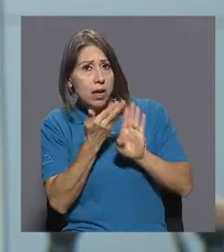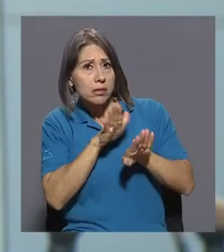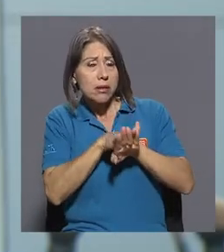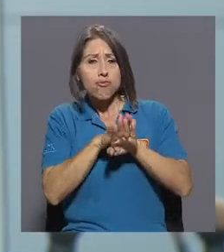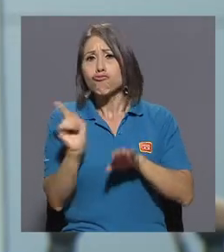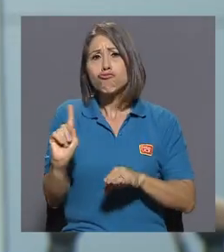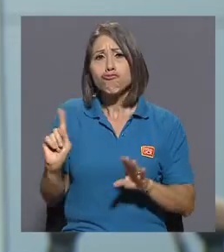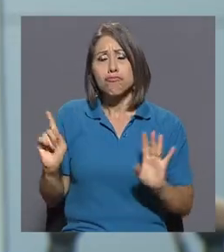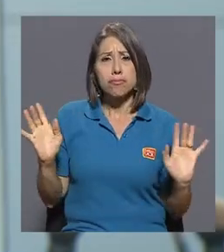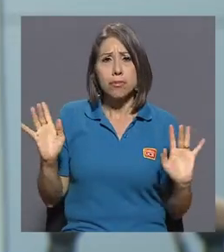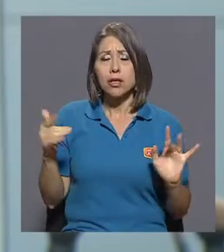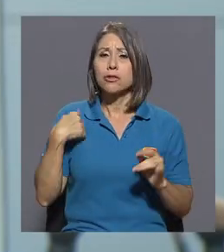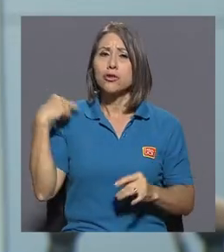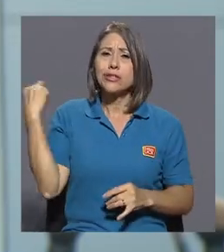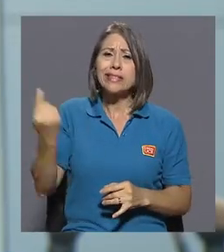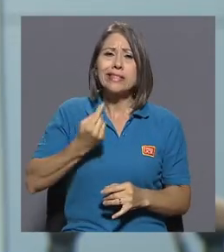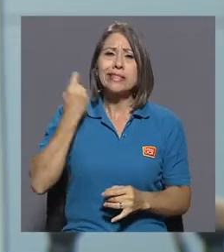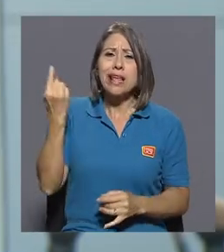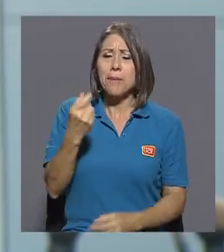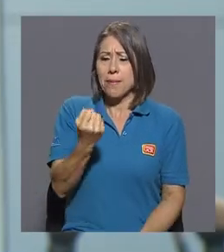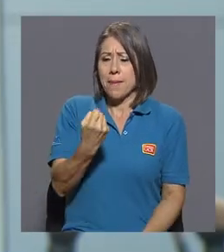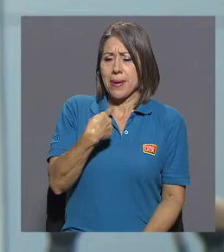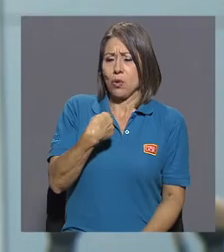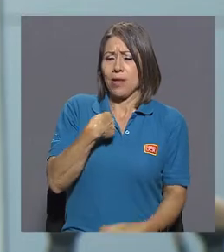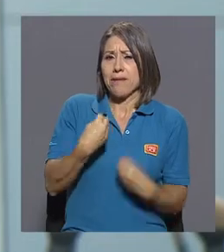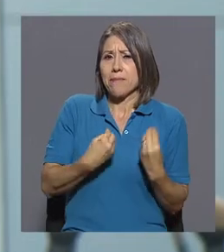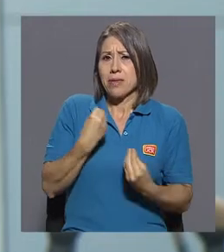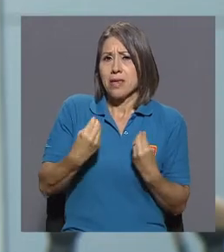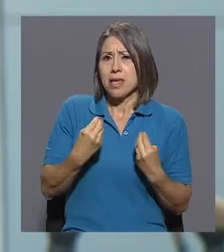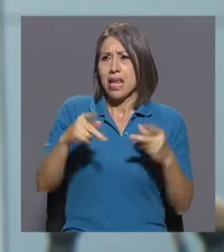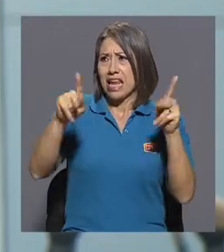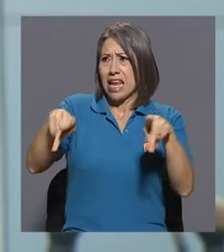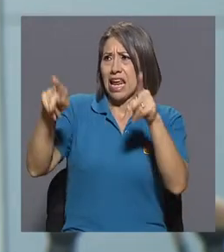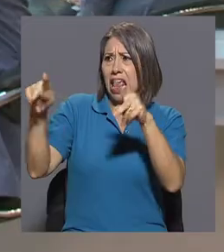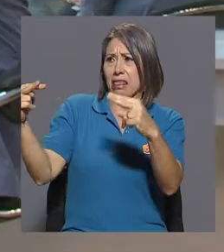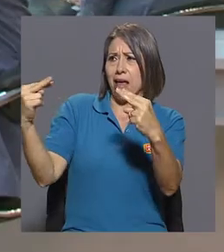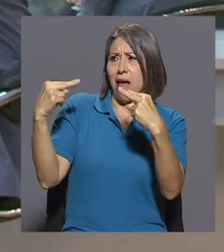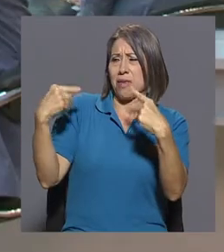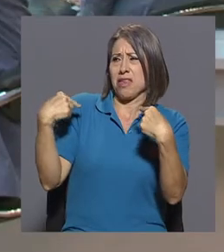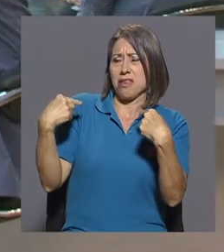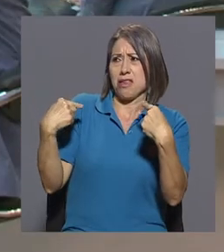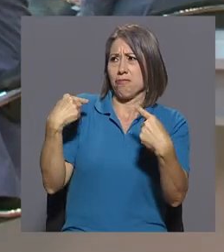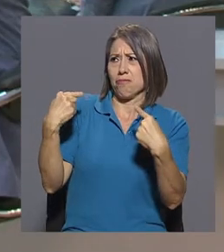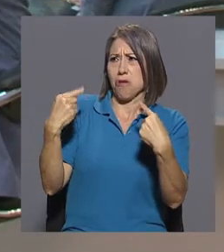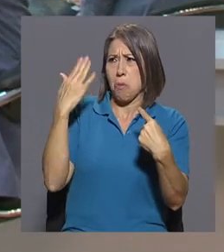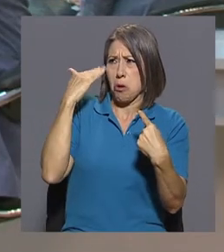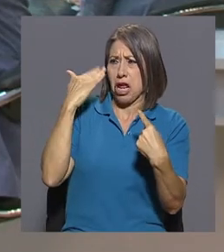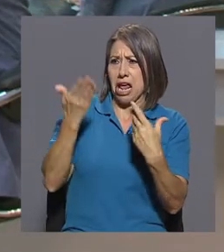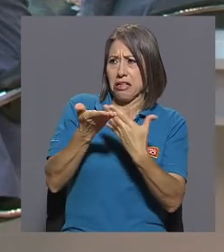Yo siempre me preguntaba por la reacción que la gente tenía hacia mí, yo no lo entendía, pero...